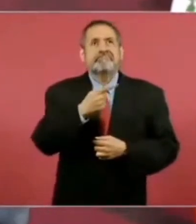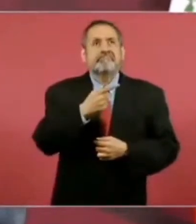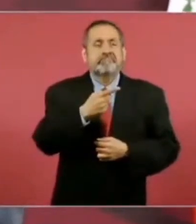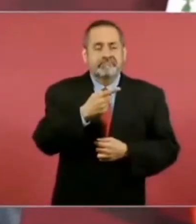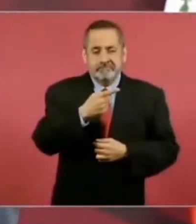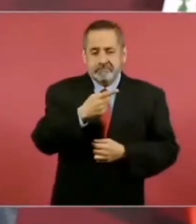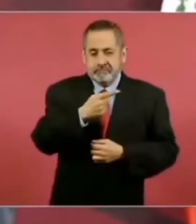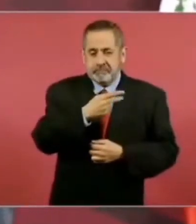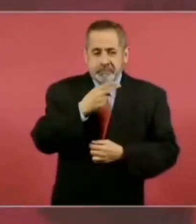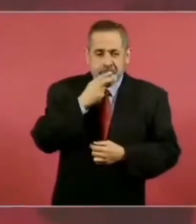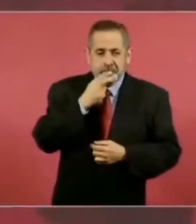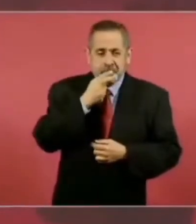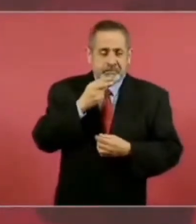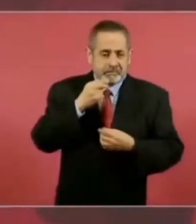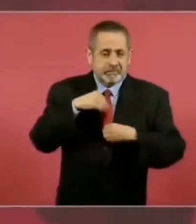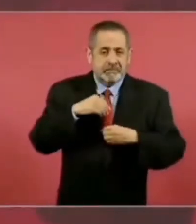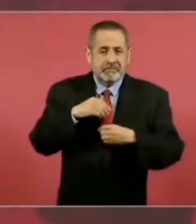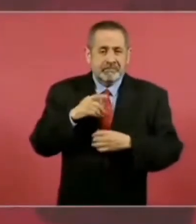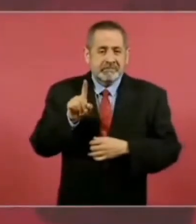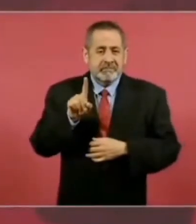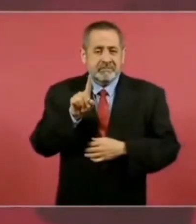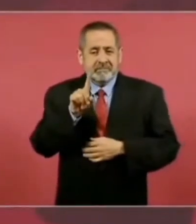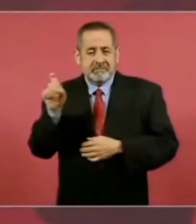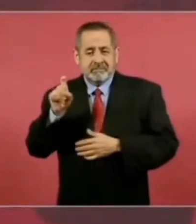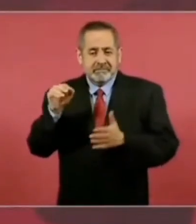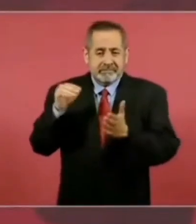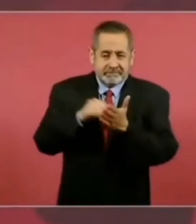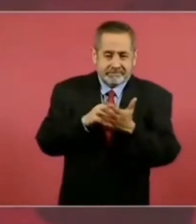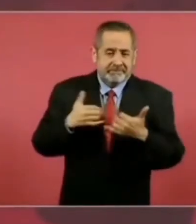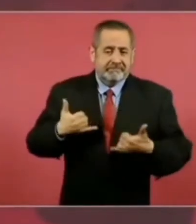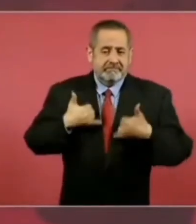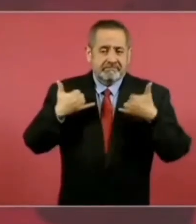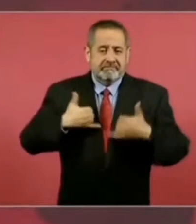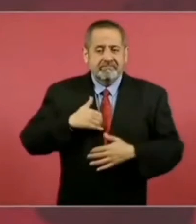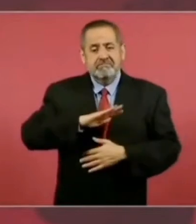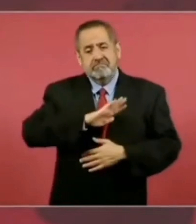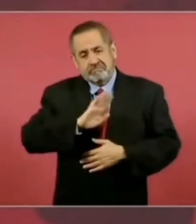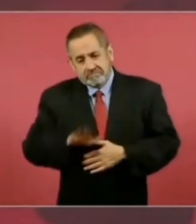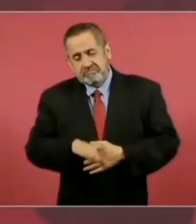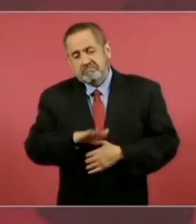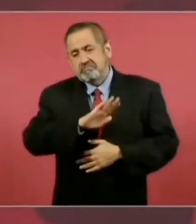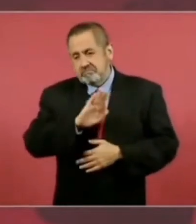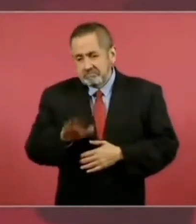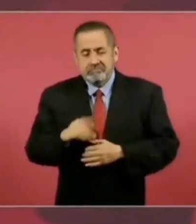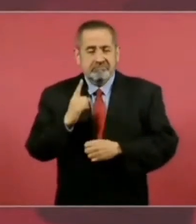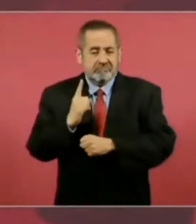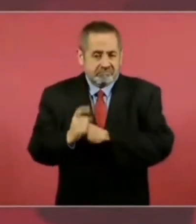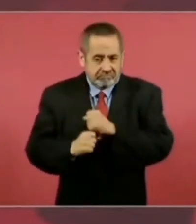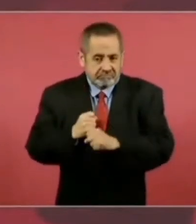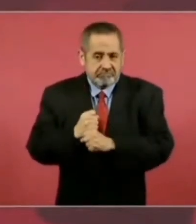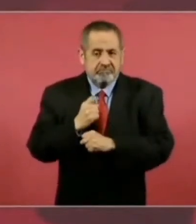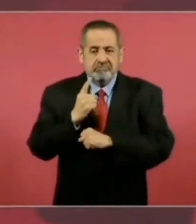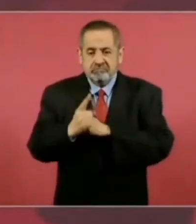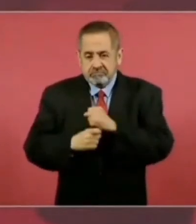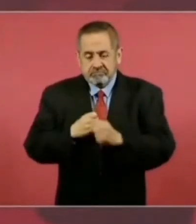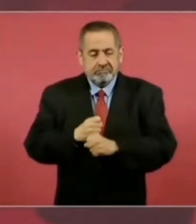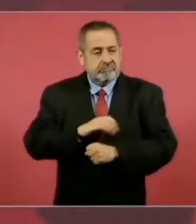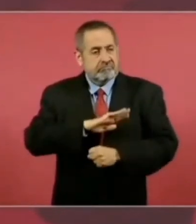por ese consumo, pierden la vida 100,000 jóvenes cada año.